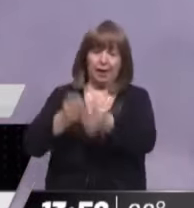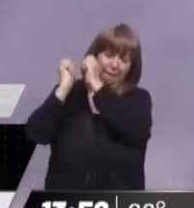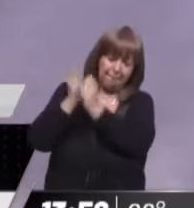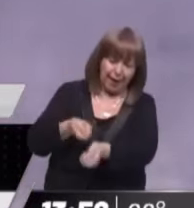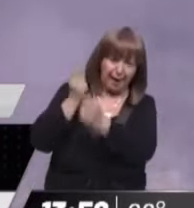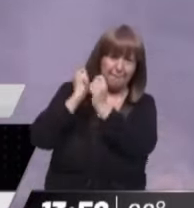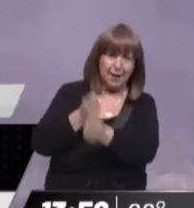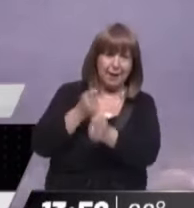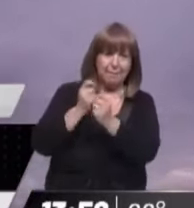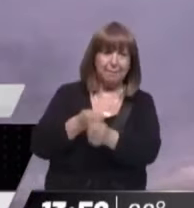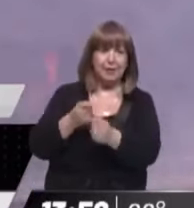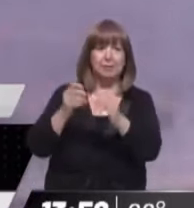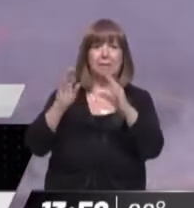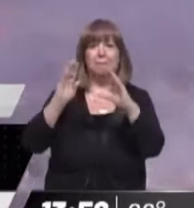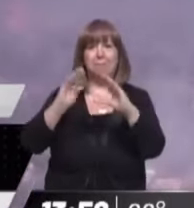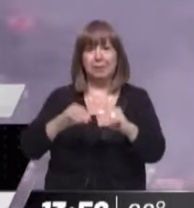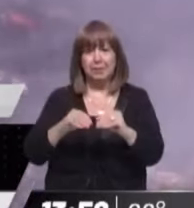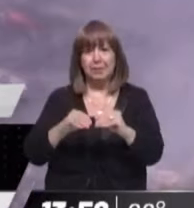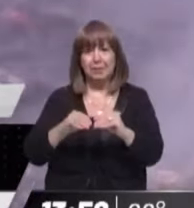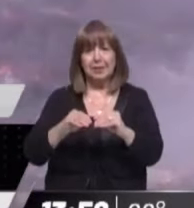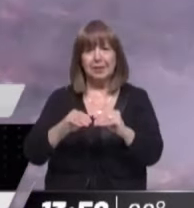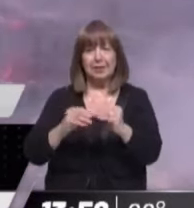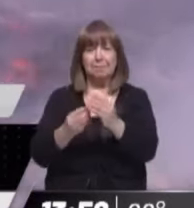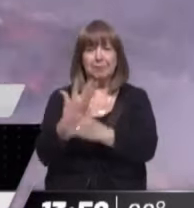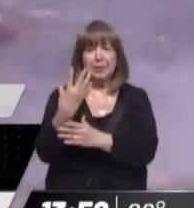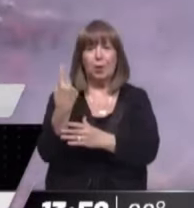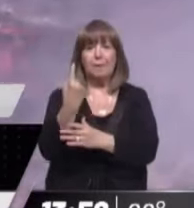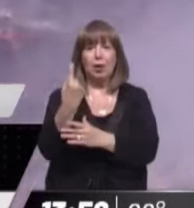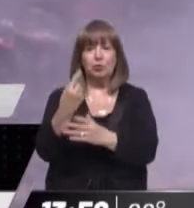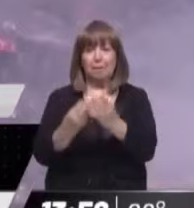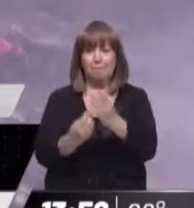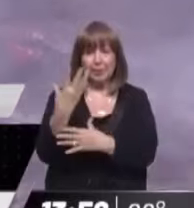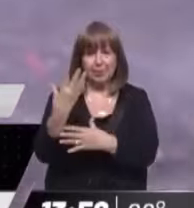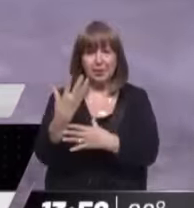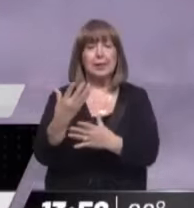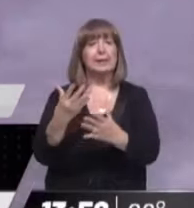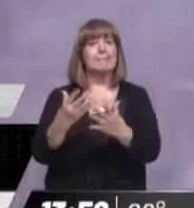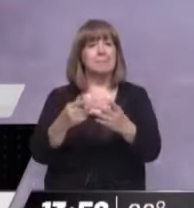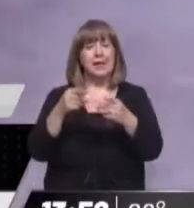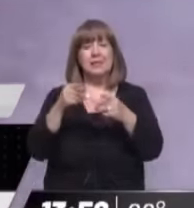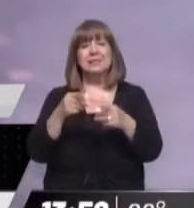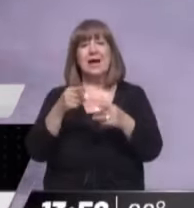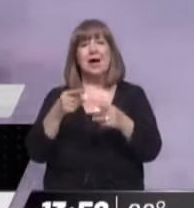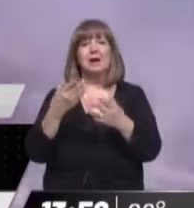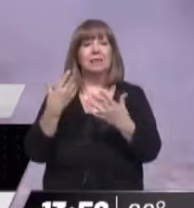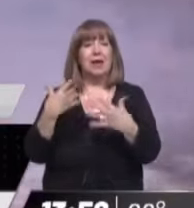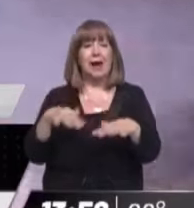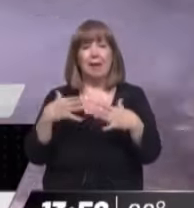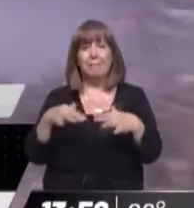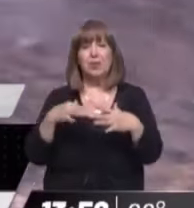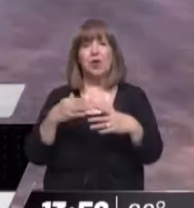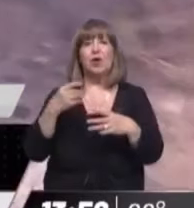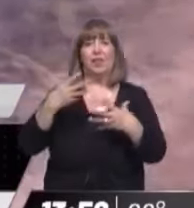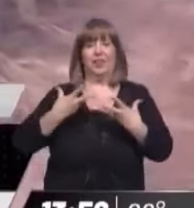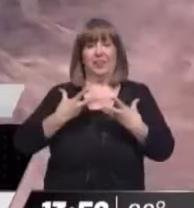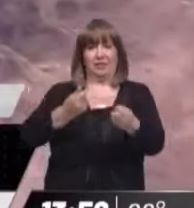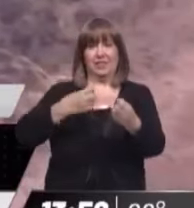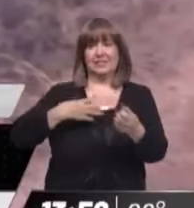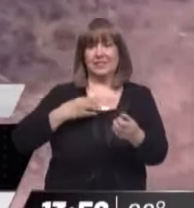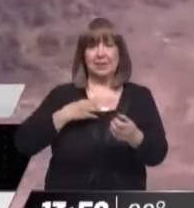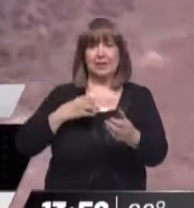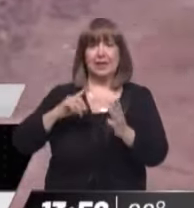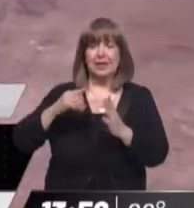panorama. La gente de Defensa Civil del municipio tuvo que hacer el reclamo para que los bomberos se apuraran, porque